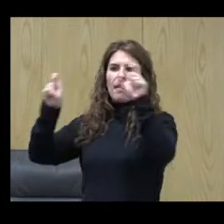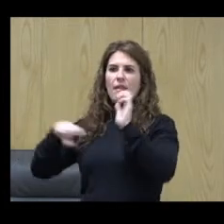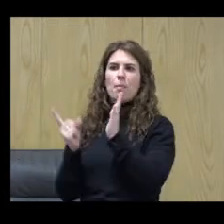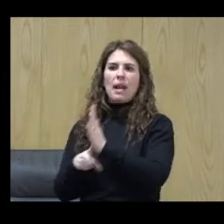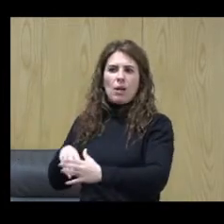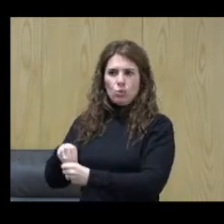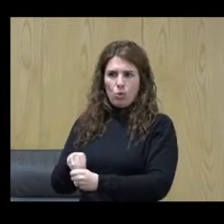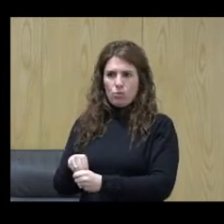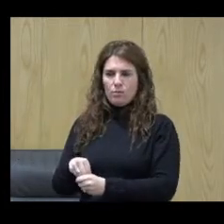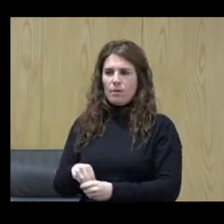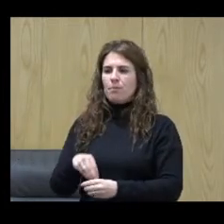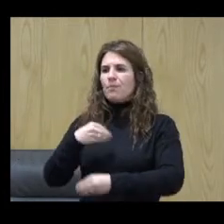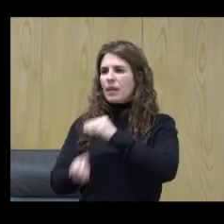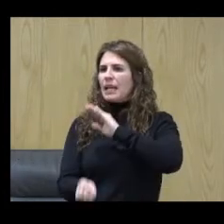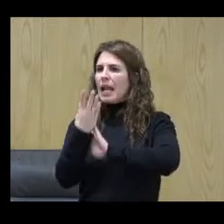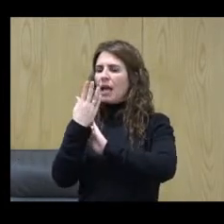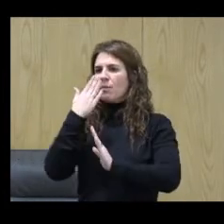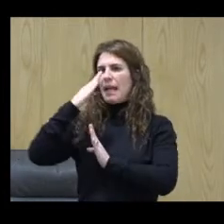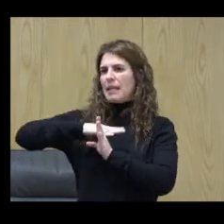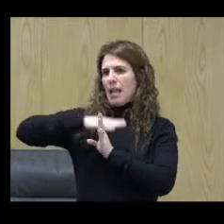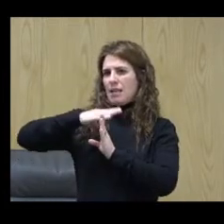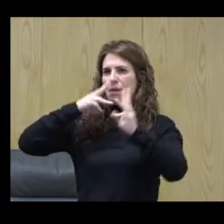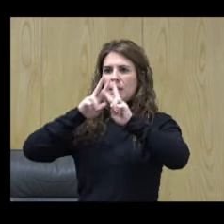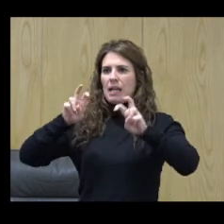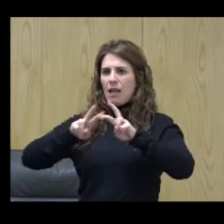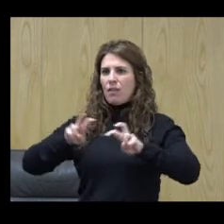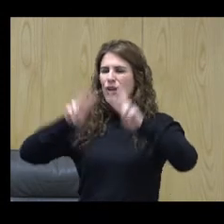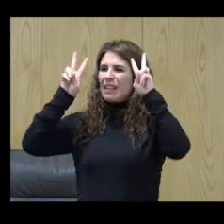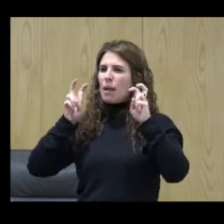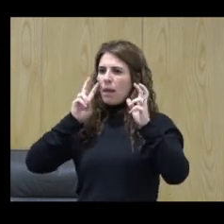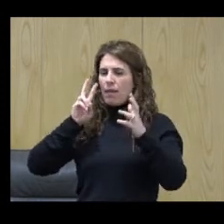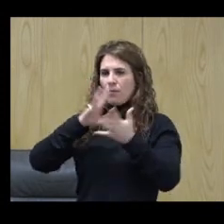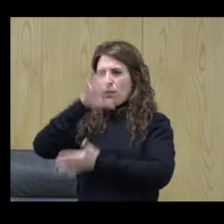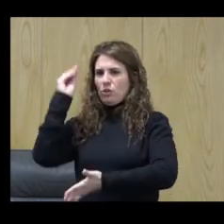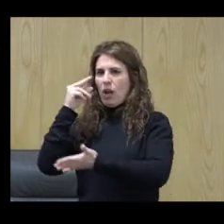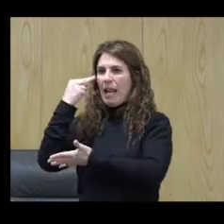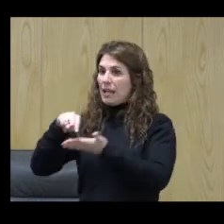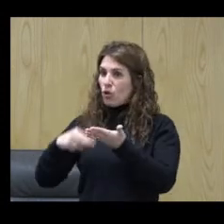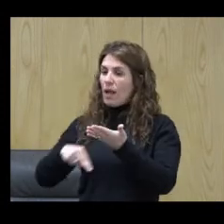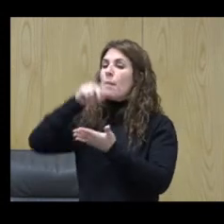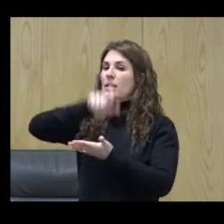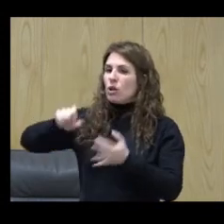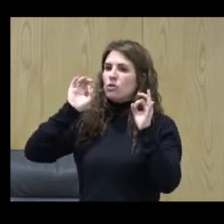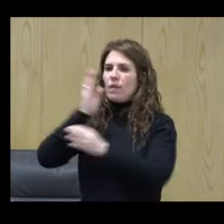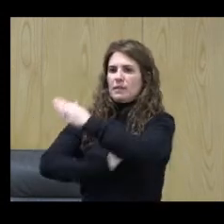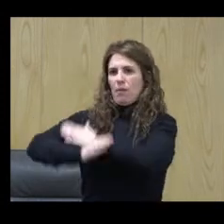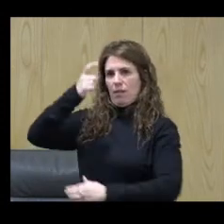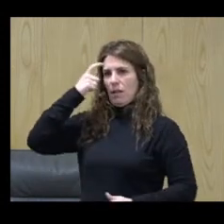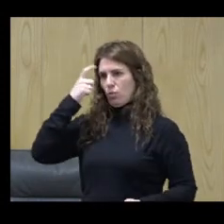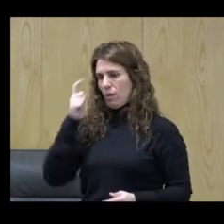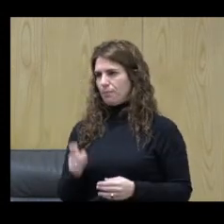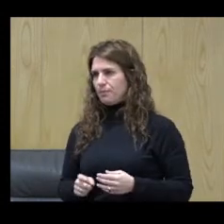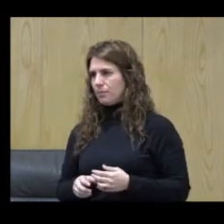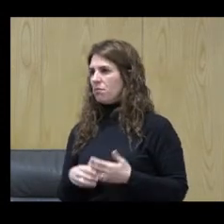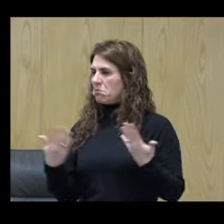desarrollar unas escalas de investigación basadas en la comprensión lectora en personas con discapacidad intelectual. Se